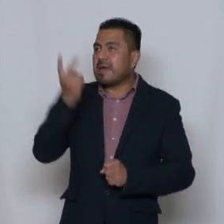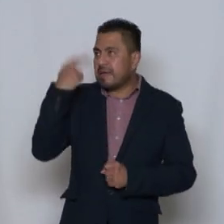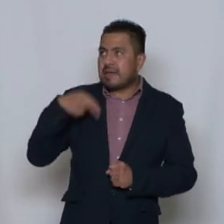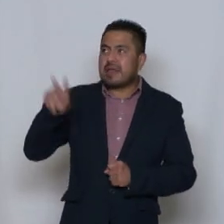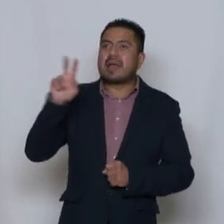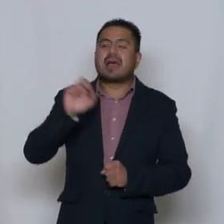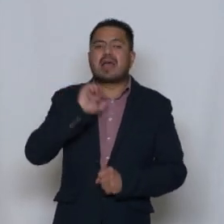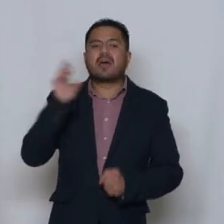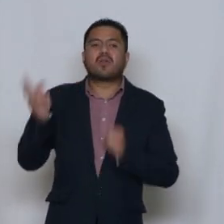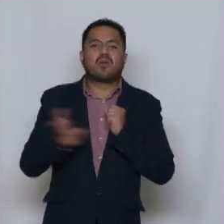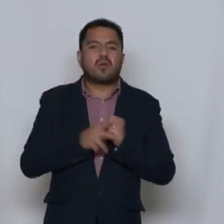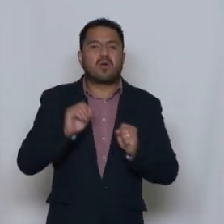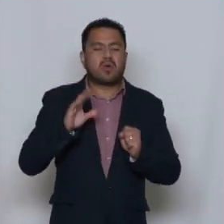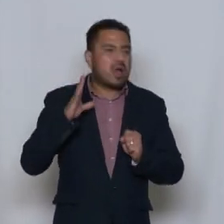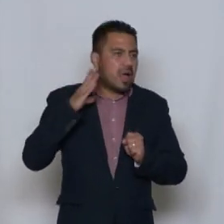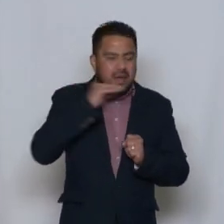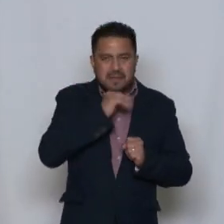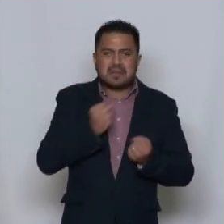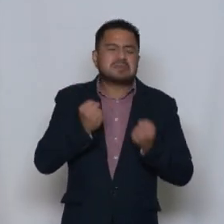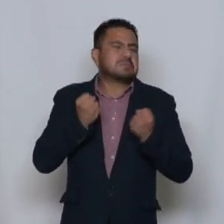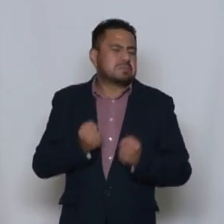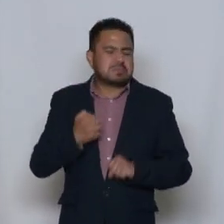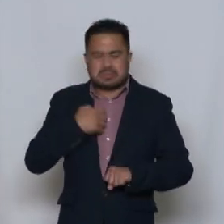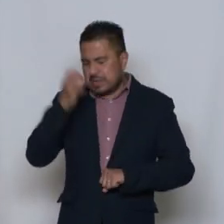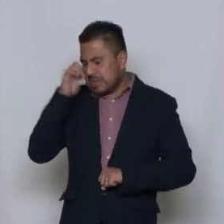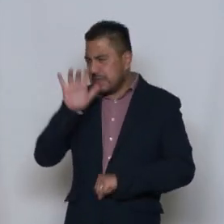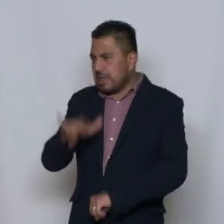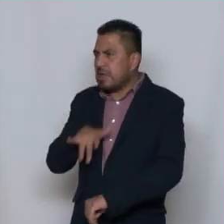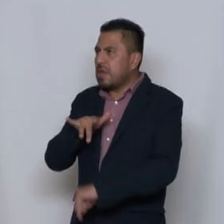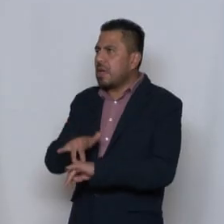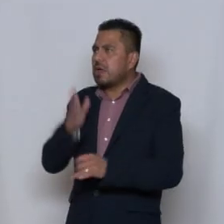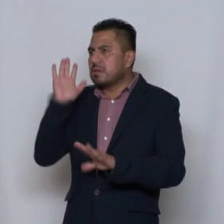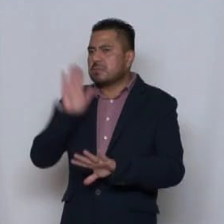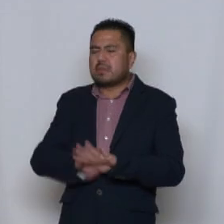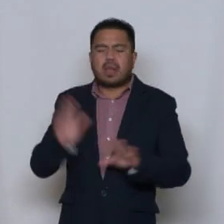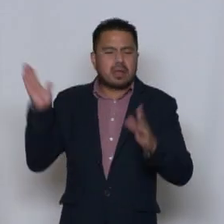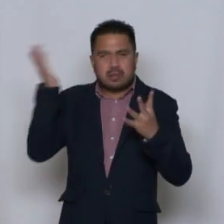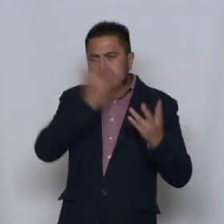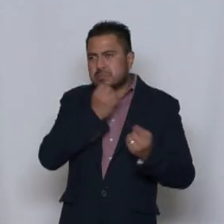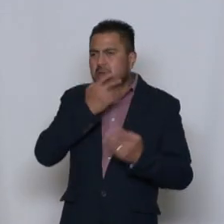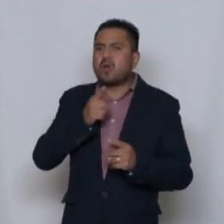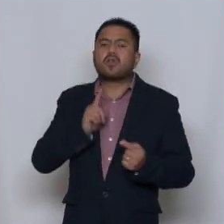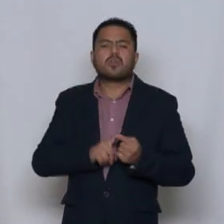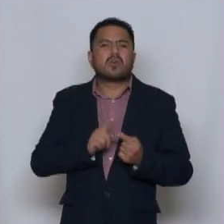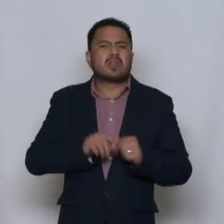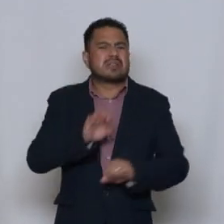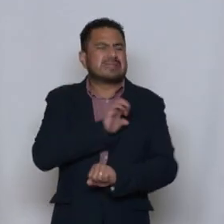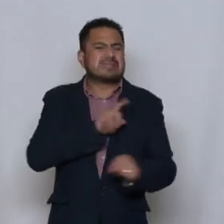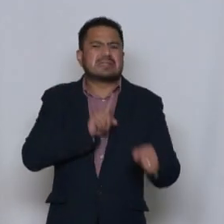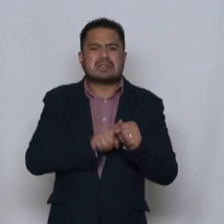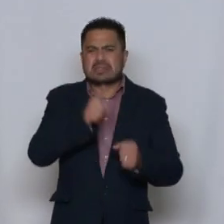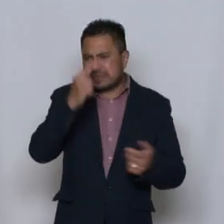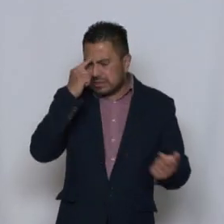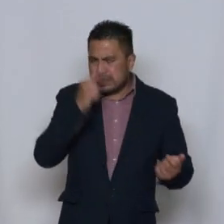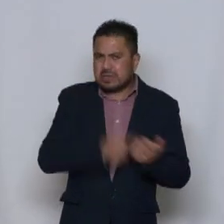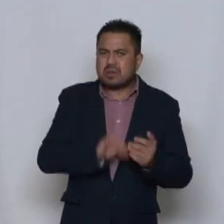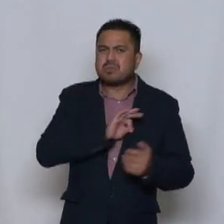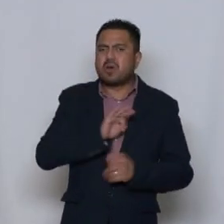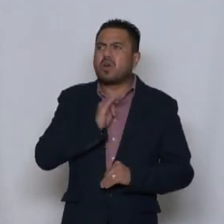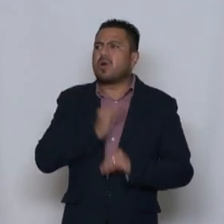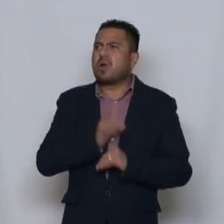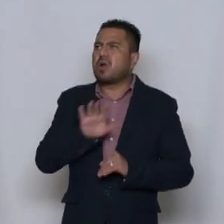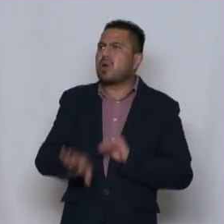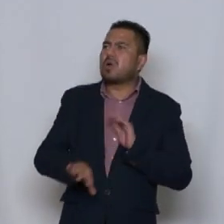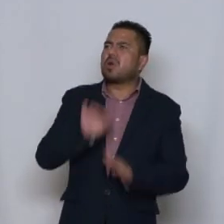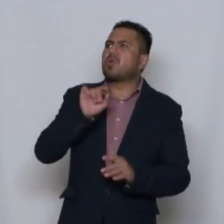a Europa o África, seguro será una experiencia muy bonita observarlo. Claro, específicamente dónde crees que te podrías encontrar alguno?